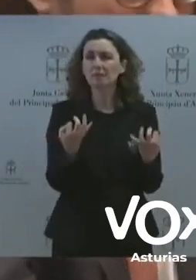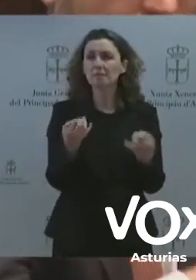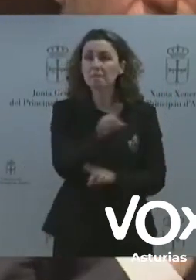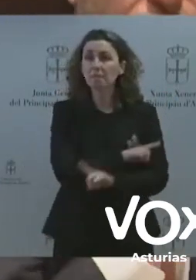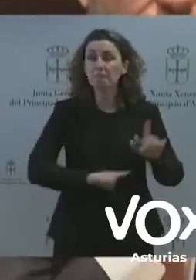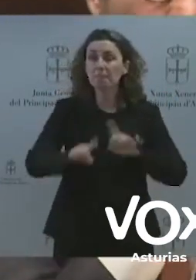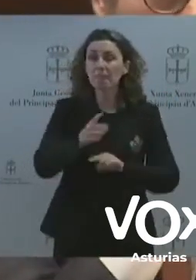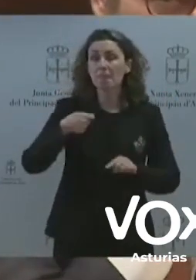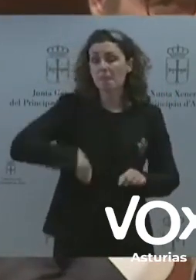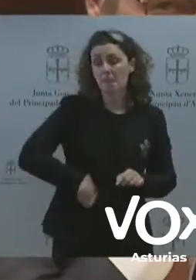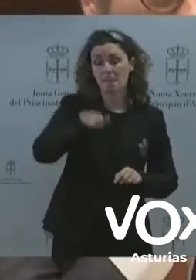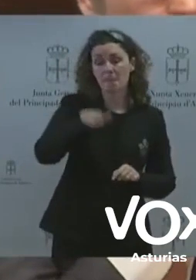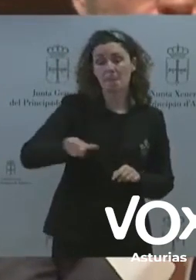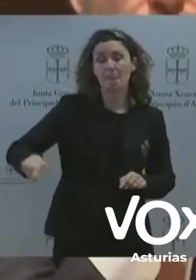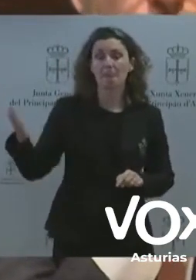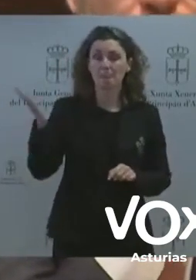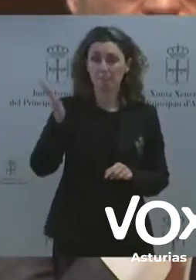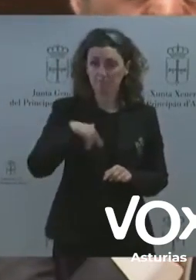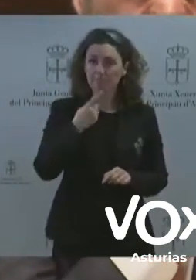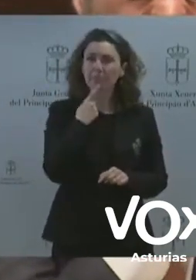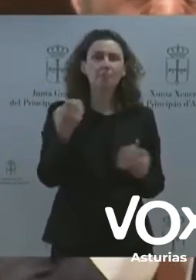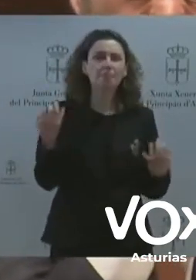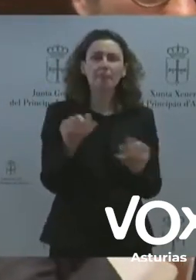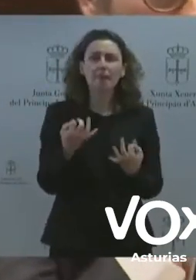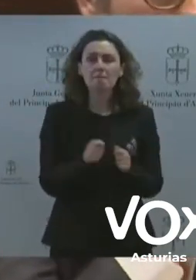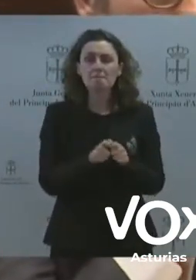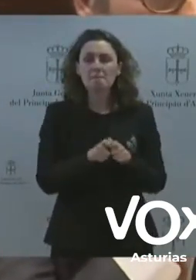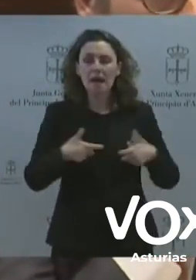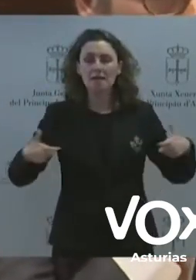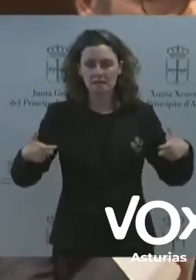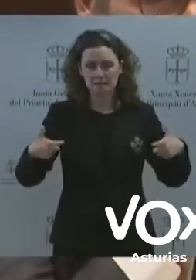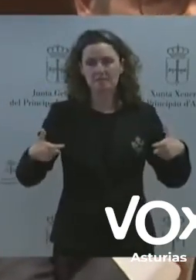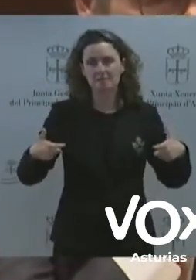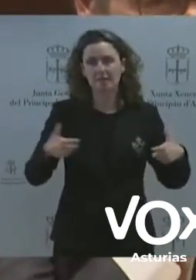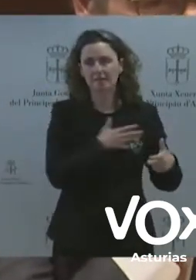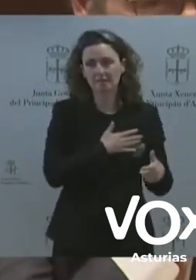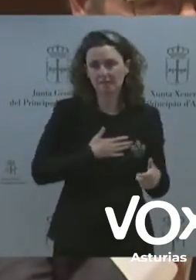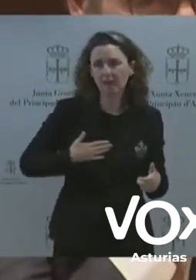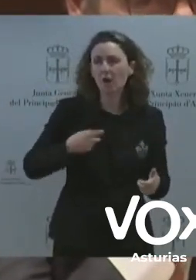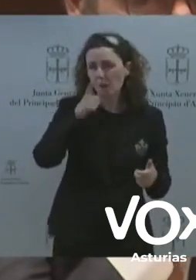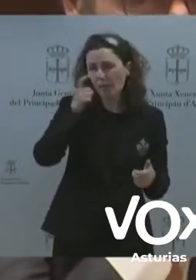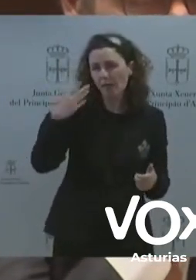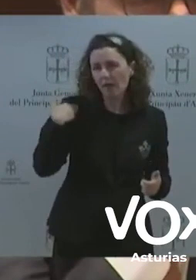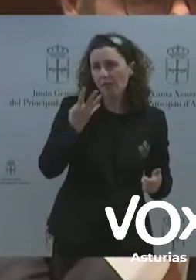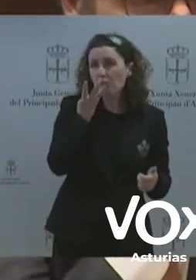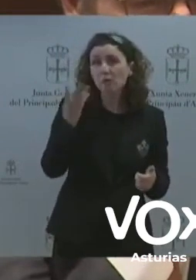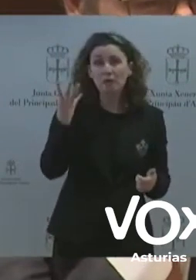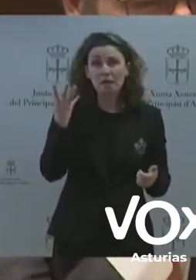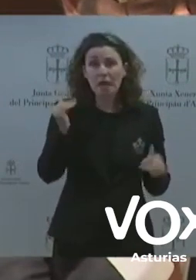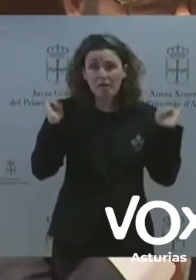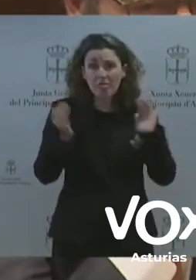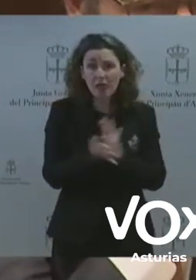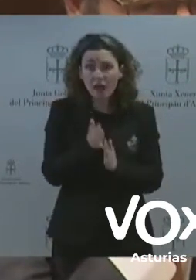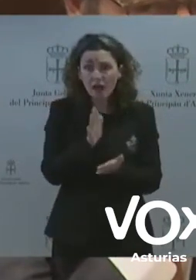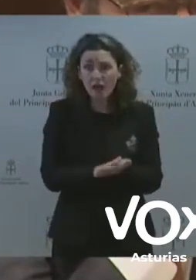y señalaba que incrementaría el número de profesionales. ¿Recuerda? Pues bueno, pues nada de nada. Por citarle algo, los datos de